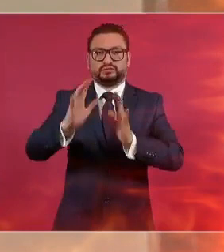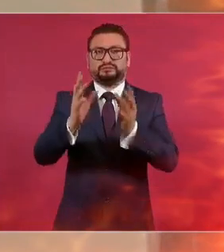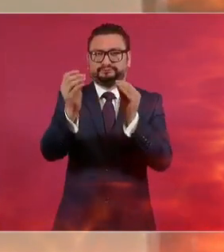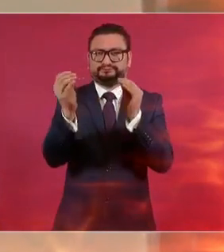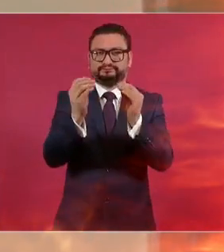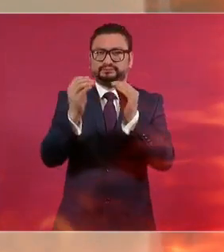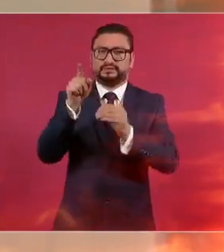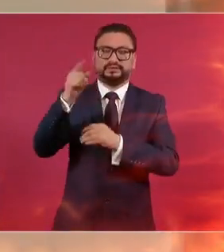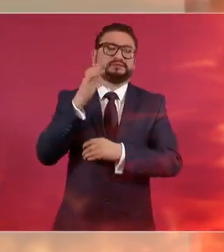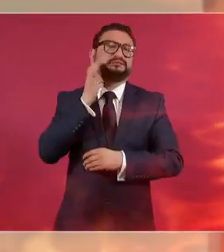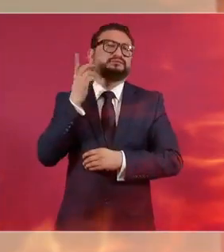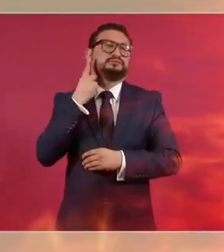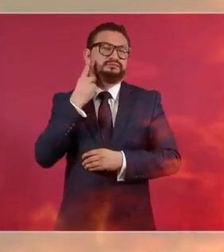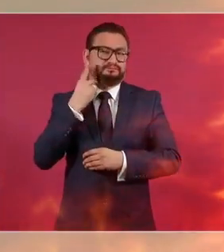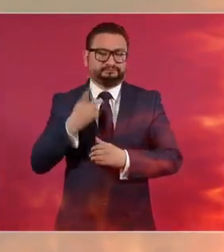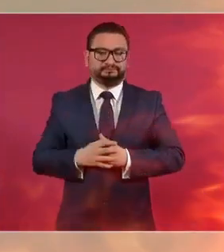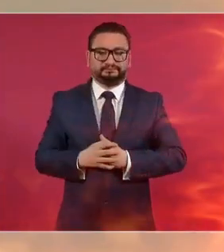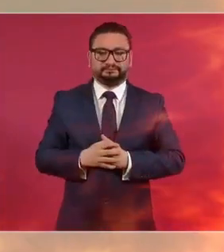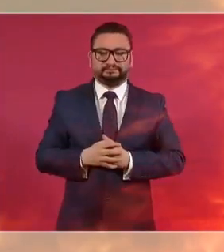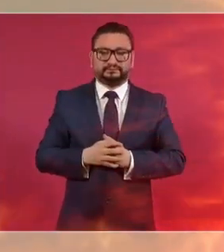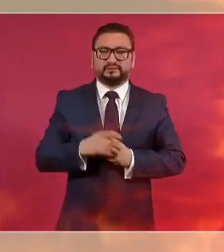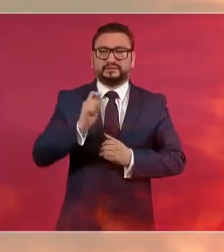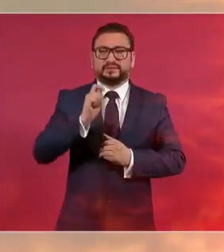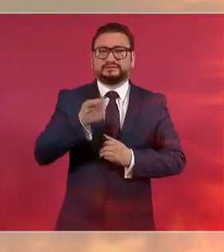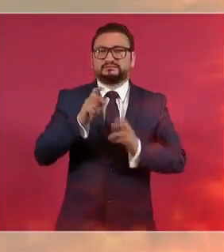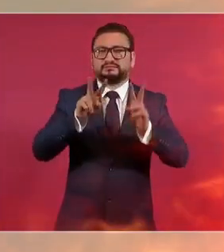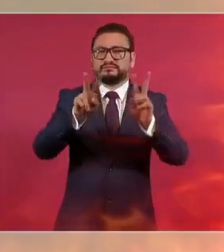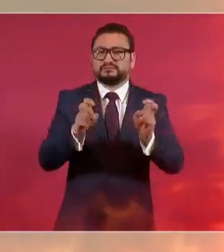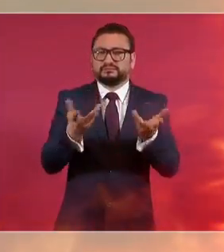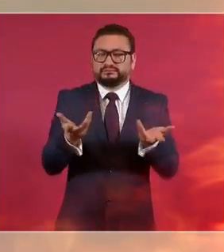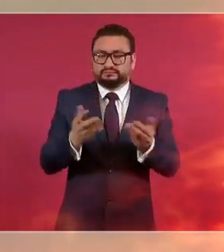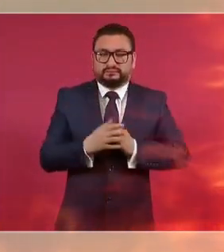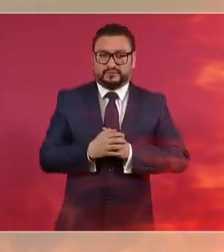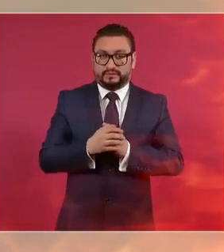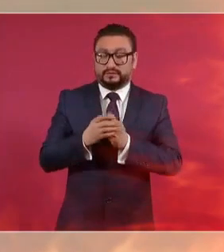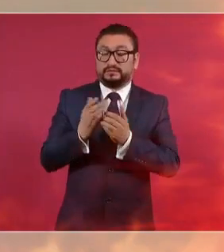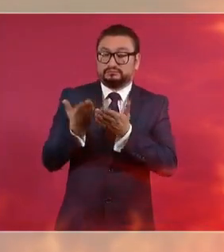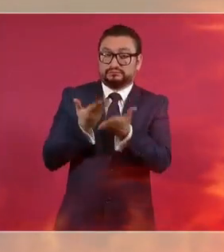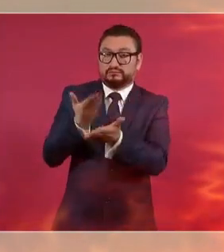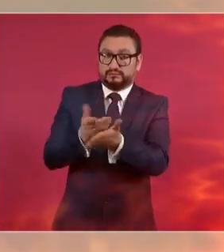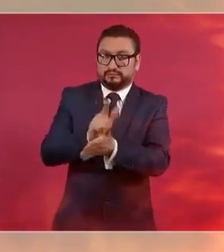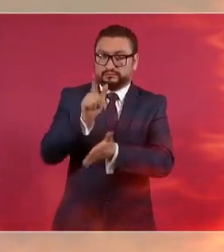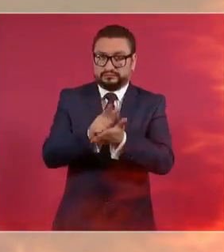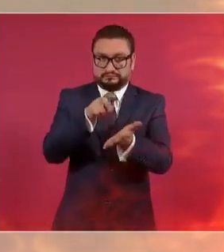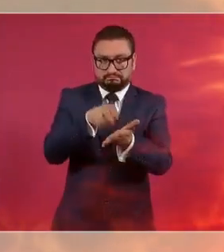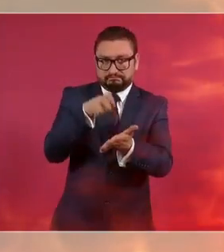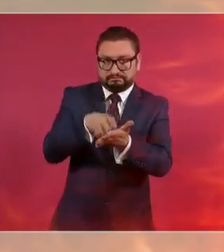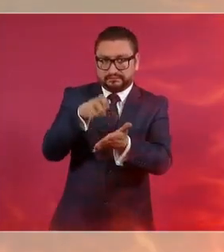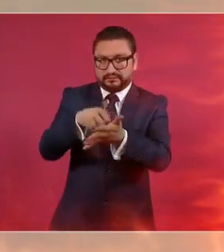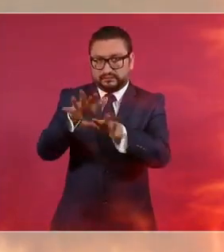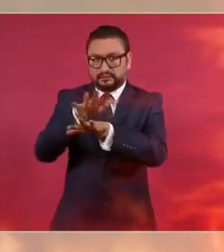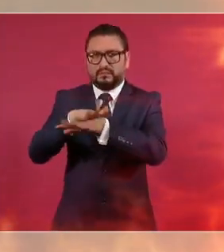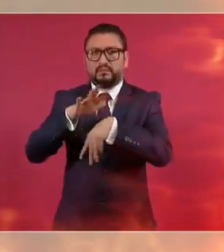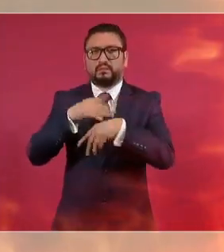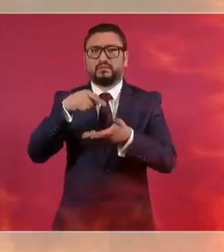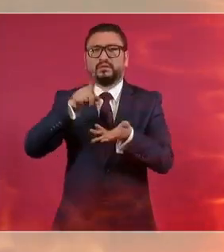cómo va a ser este proceso de la locura que pretende López y que pues yo creo que se va a quedar en el cajón en el baúl de los